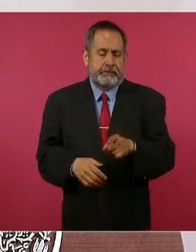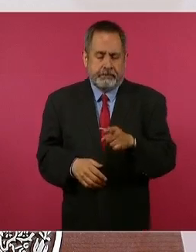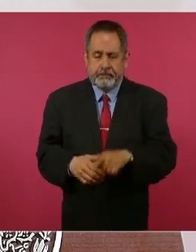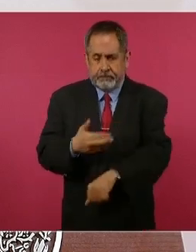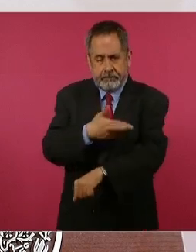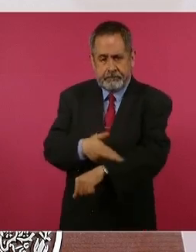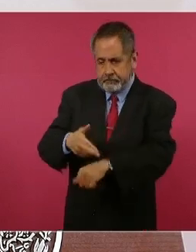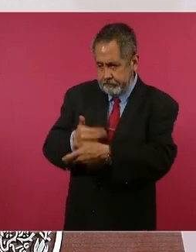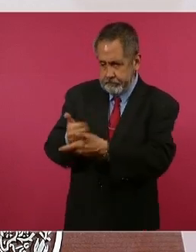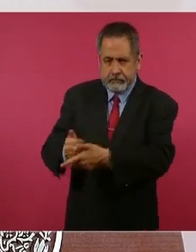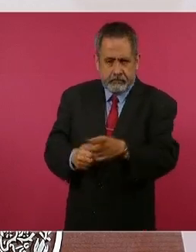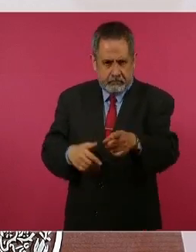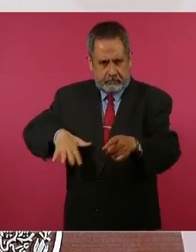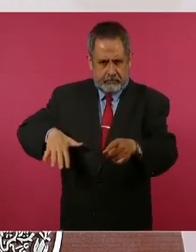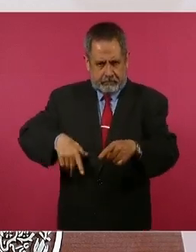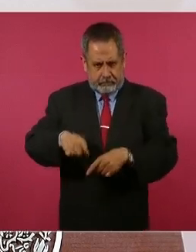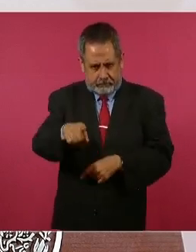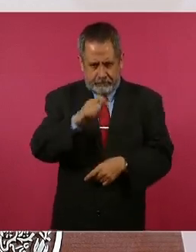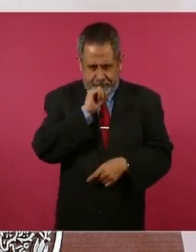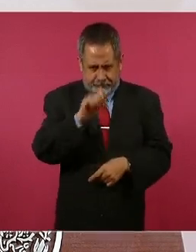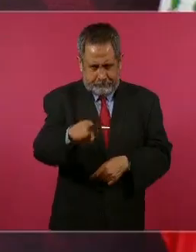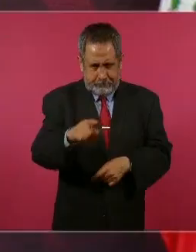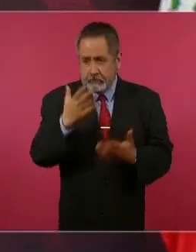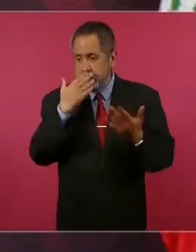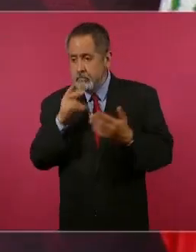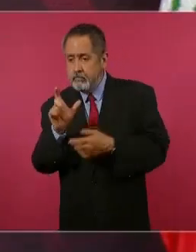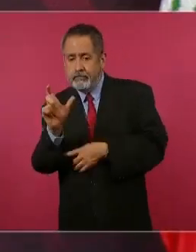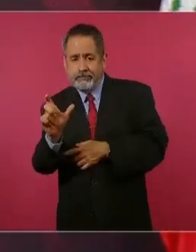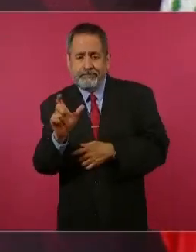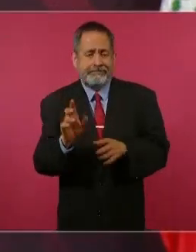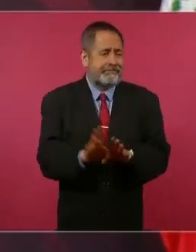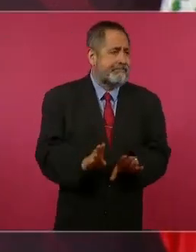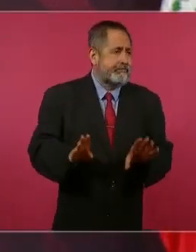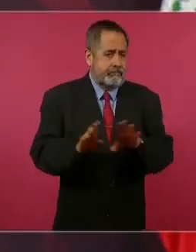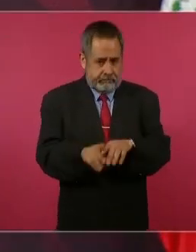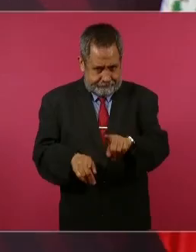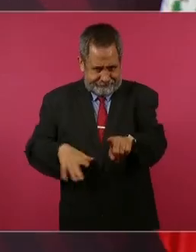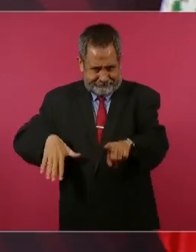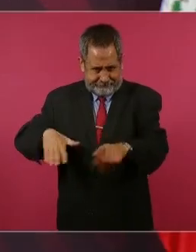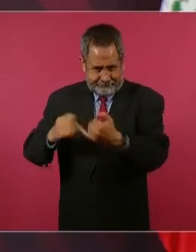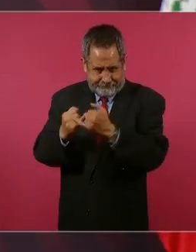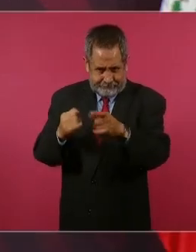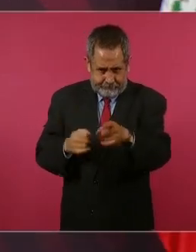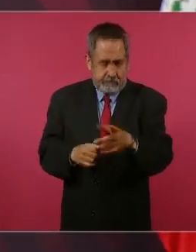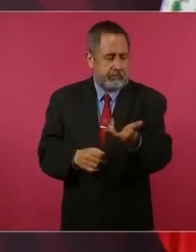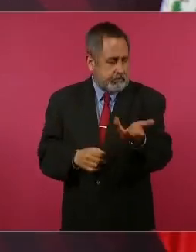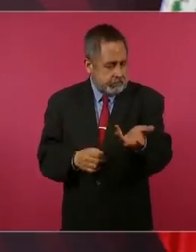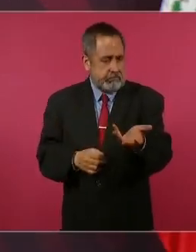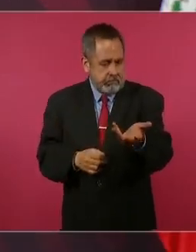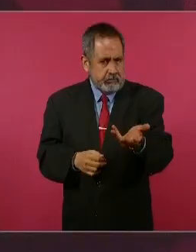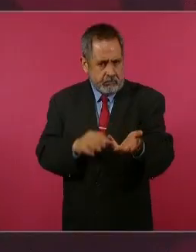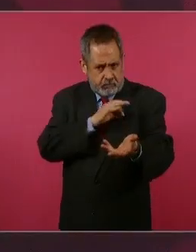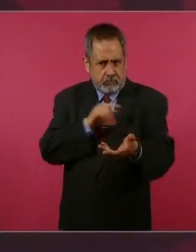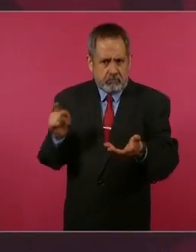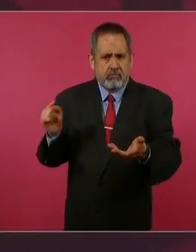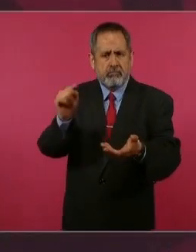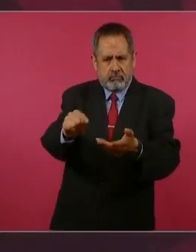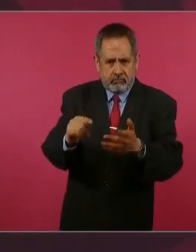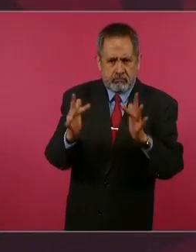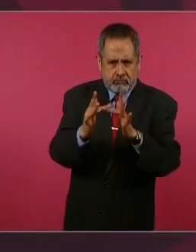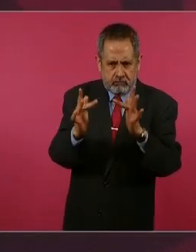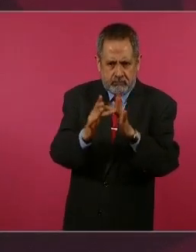como el que tú estás planteando puede ir ahí